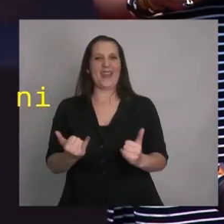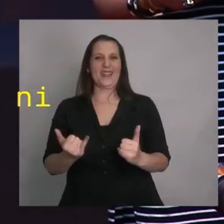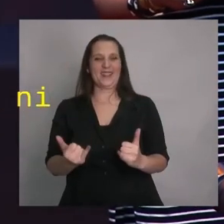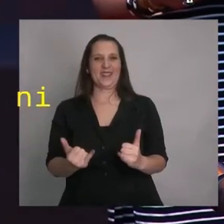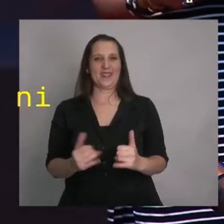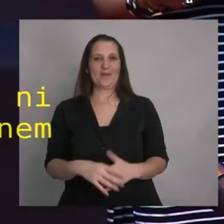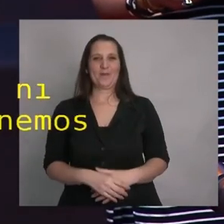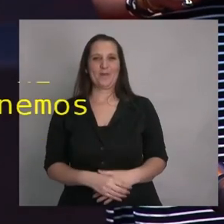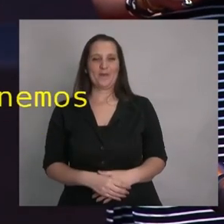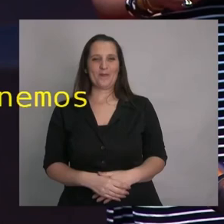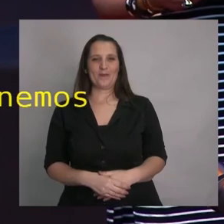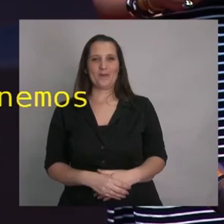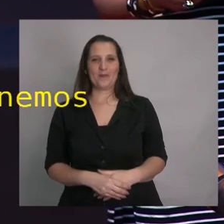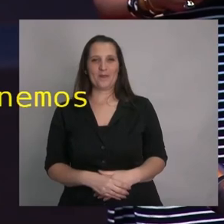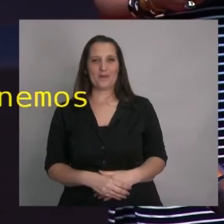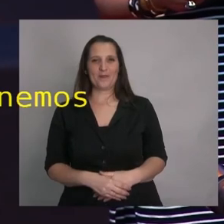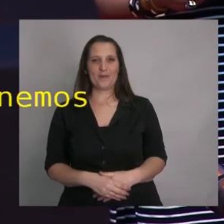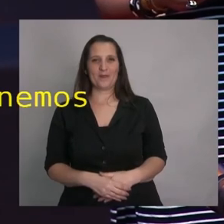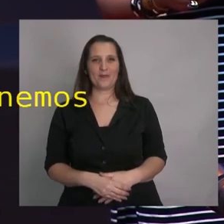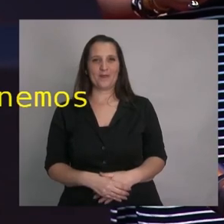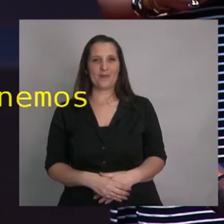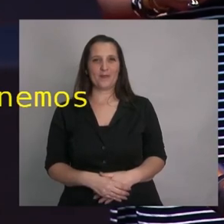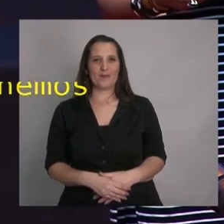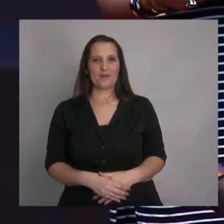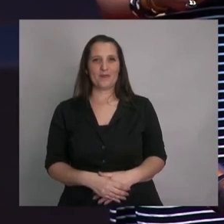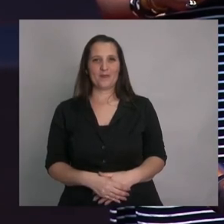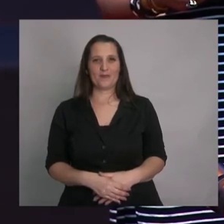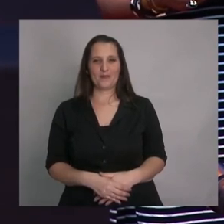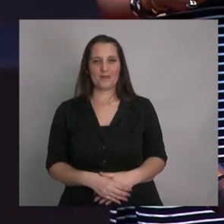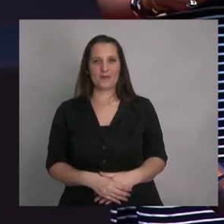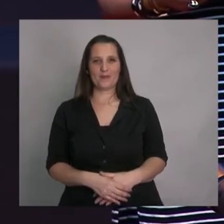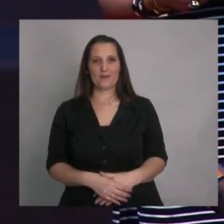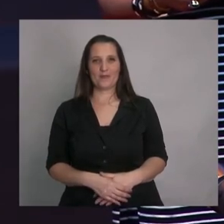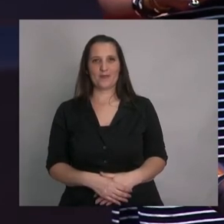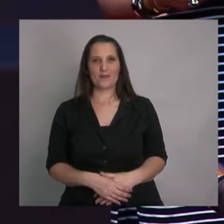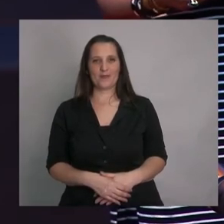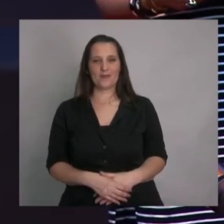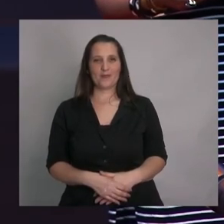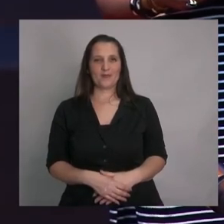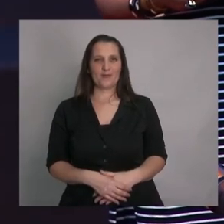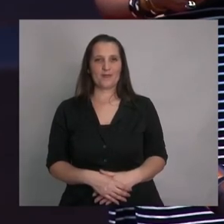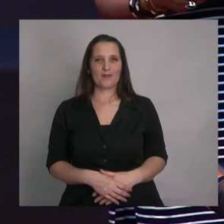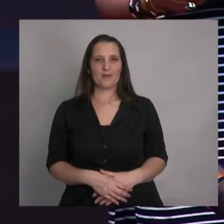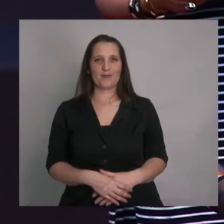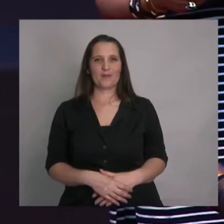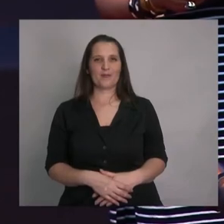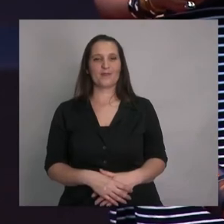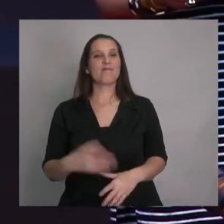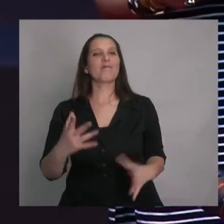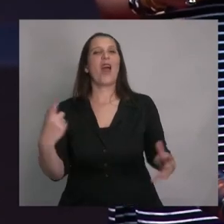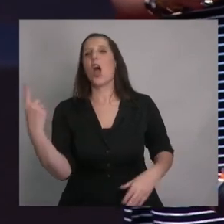nos tenemos de la mano y estamos todos juntos recorriendo el camino agua solidaria es río